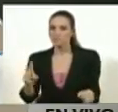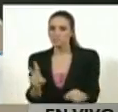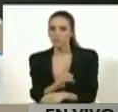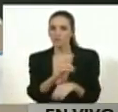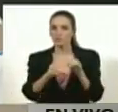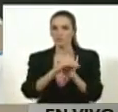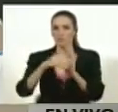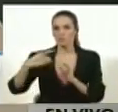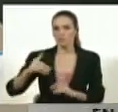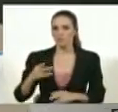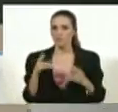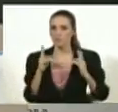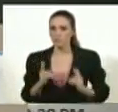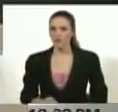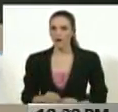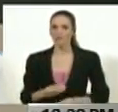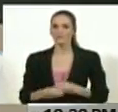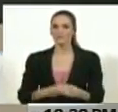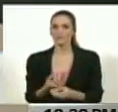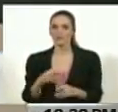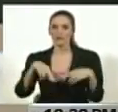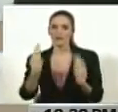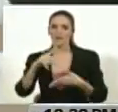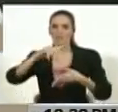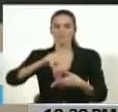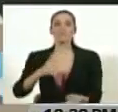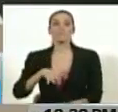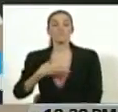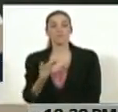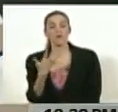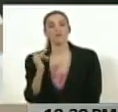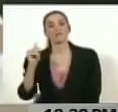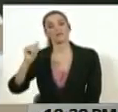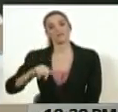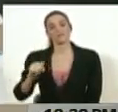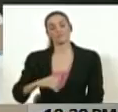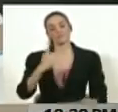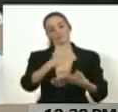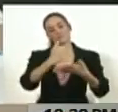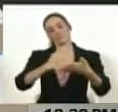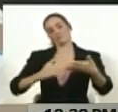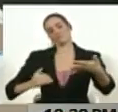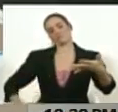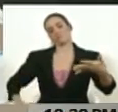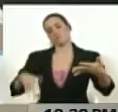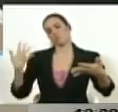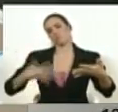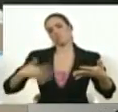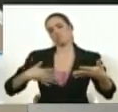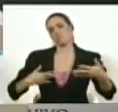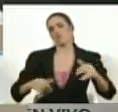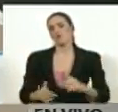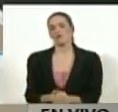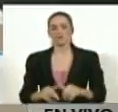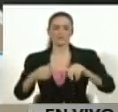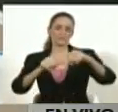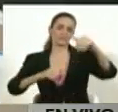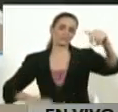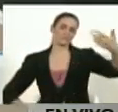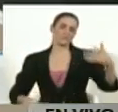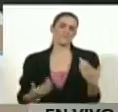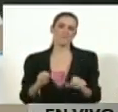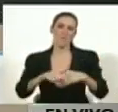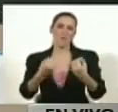Derechos Humanos que se dan en nuestra región podríamos tener aquí una lista inmensa inagotable de las violaciones